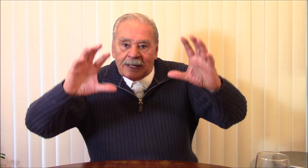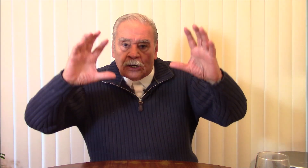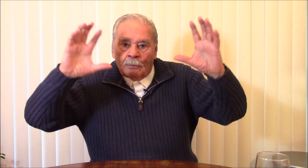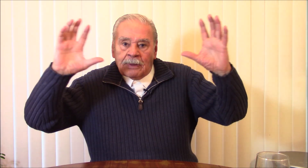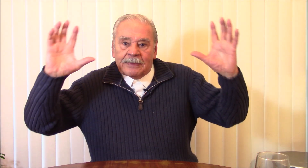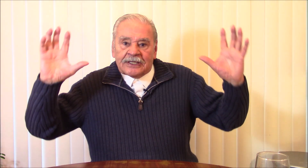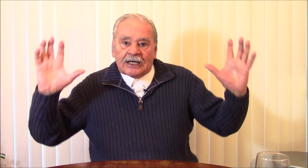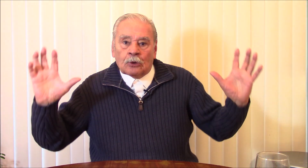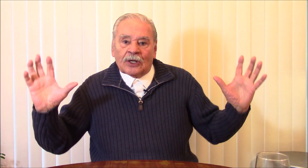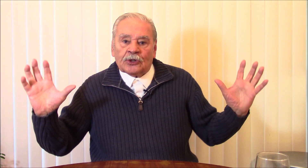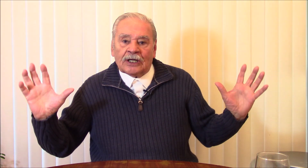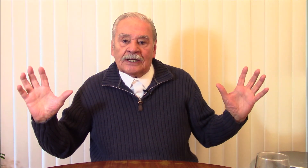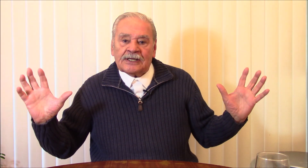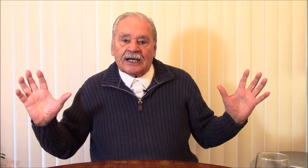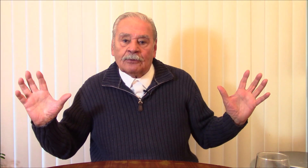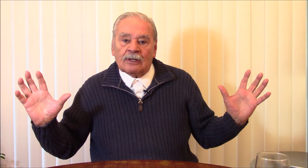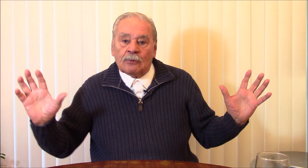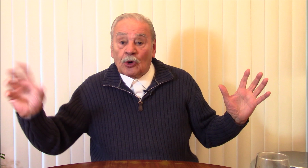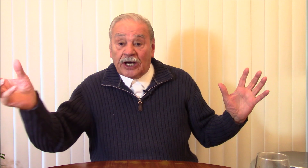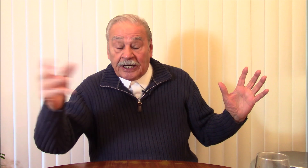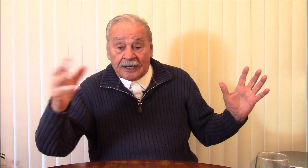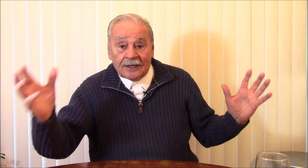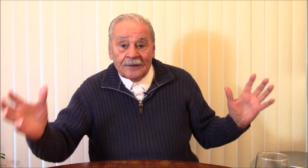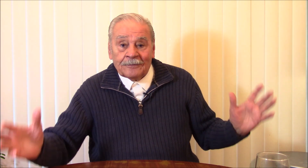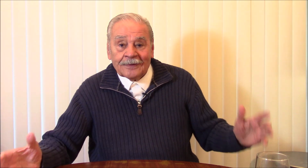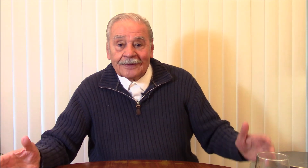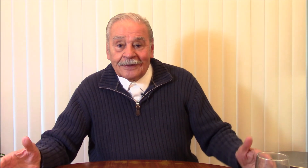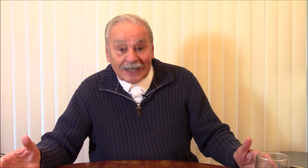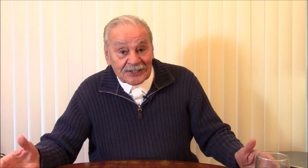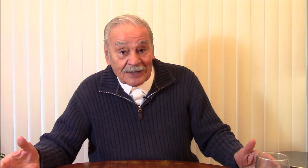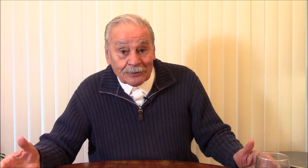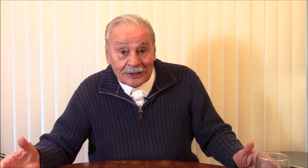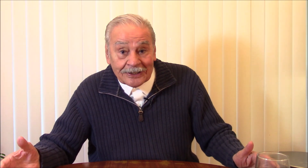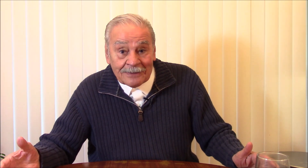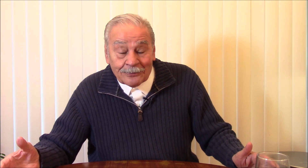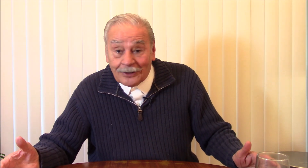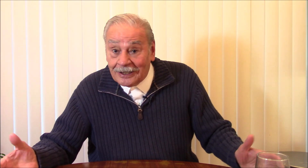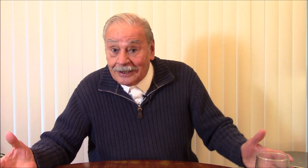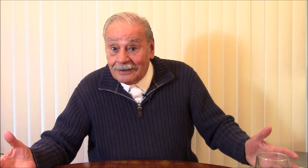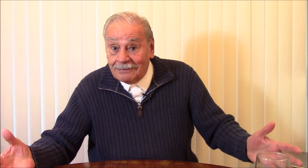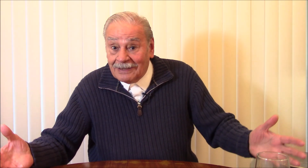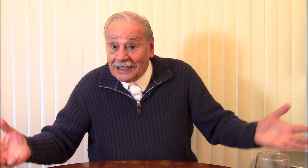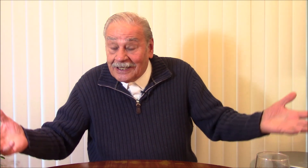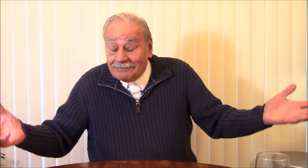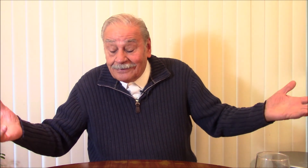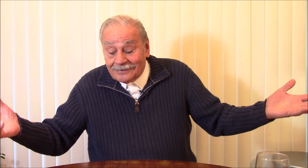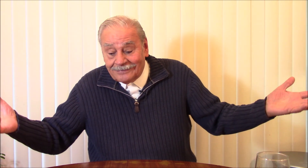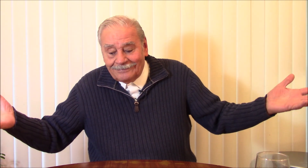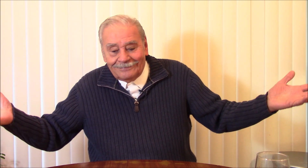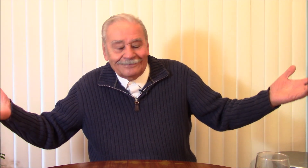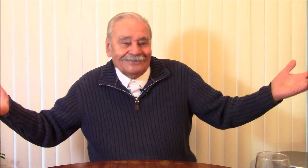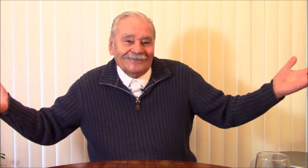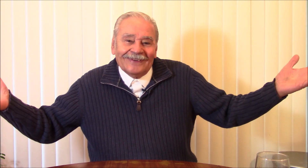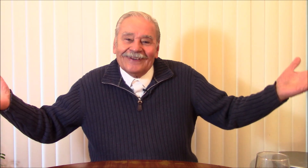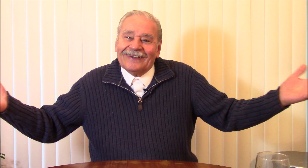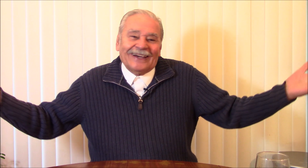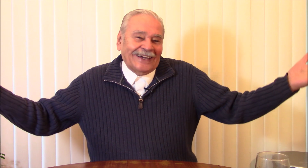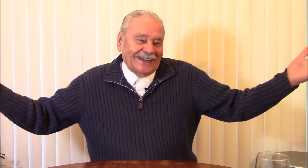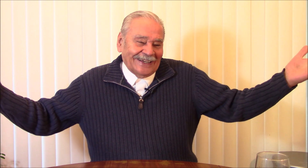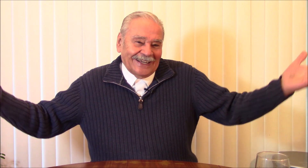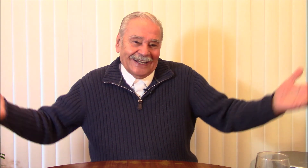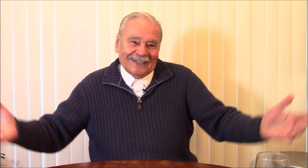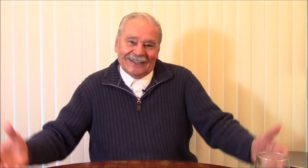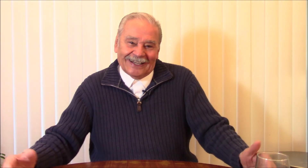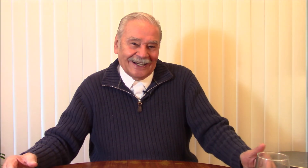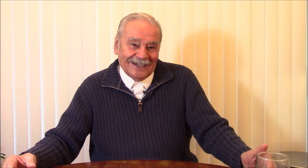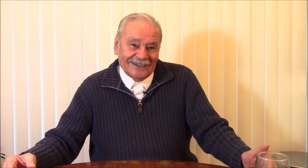imaginación para complementar el cuadro que les acabo de bosquejar. Gracias por el tiempo y mañana, pues, ¿qué